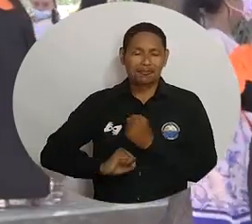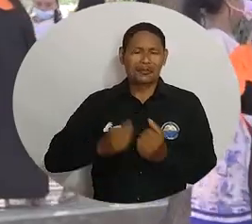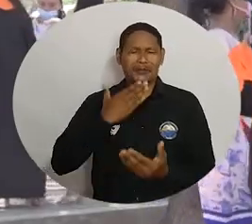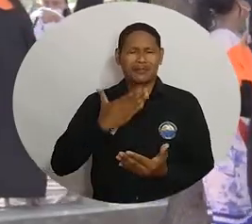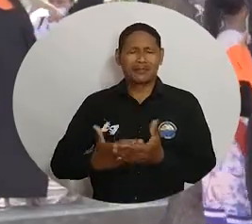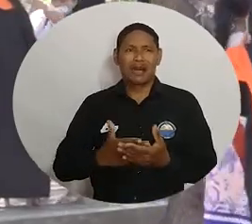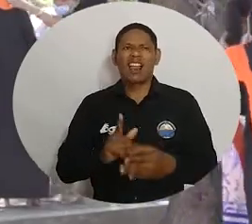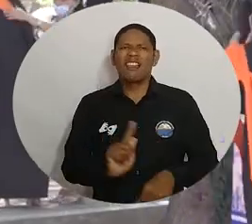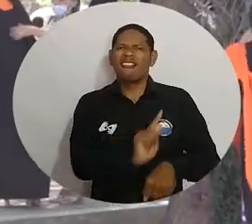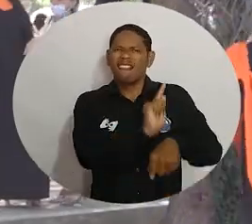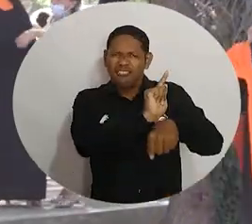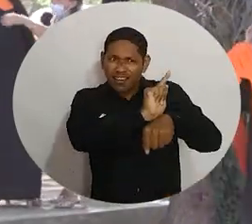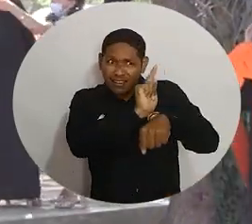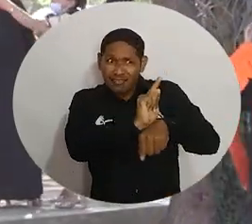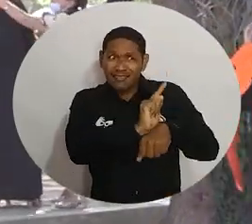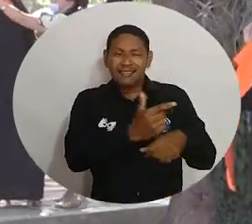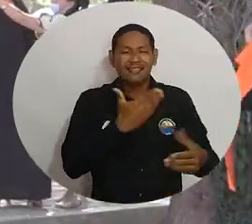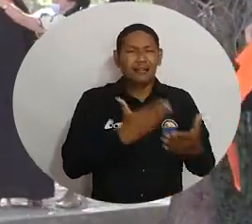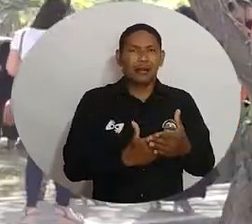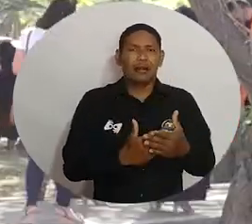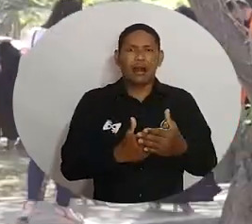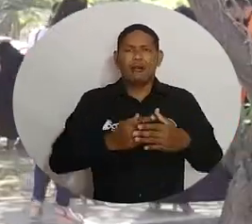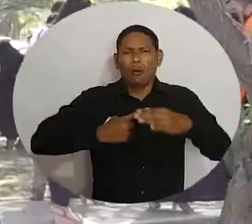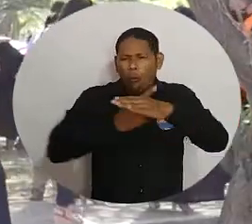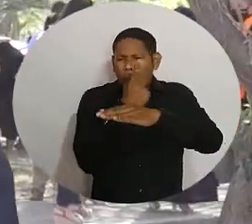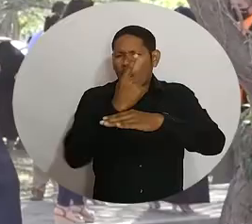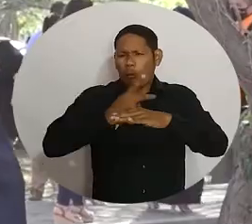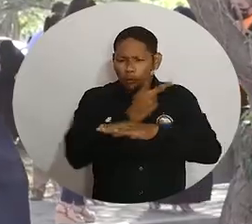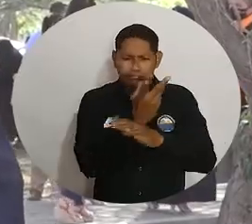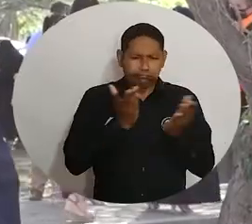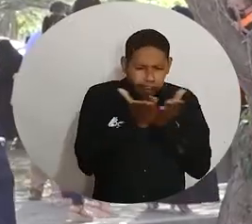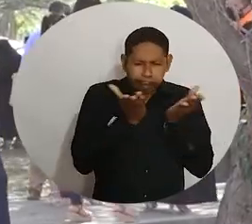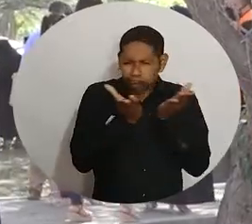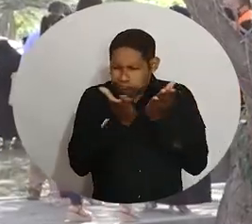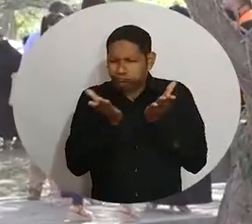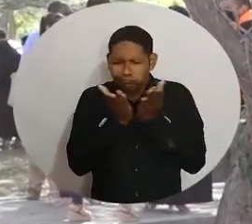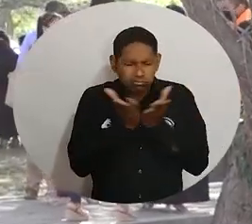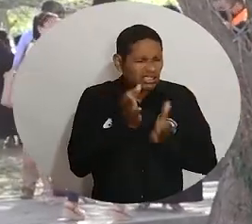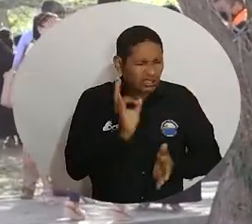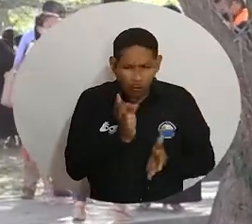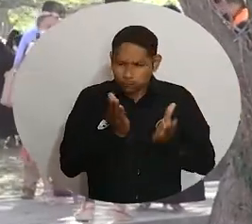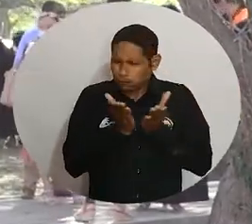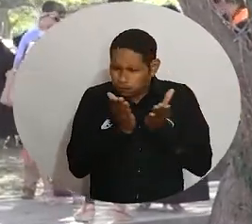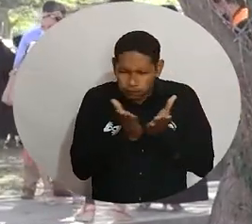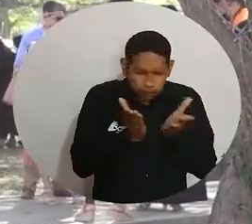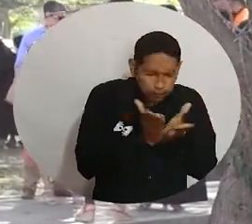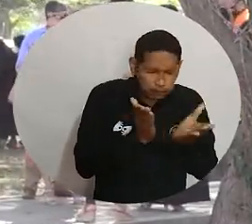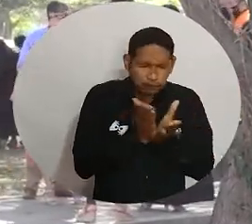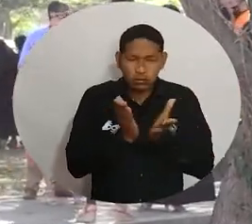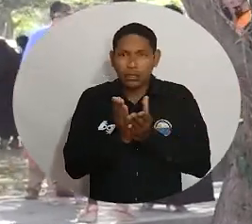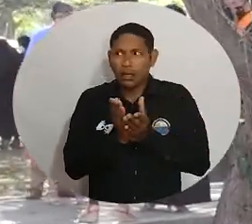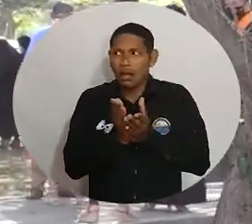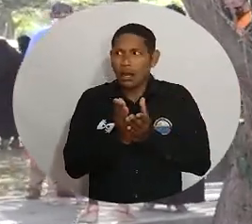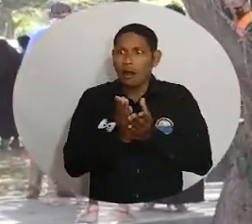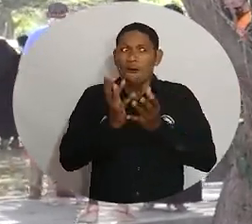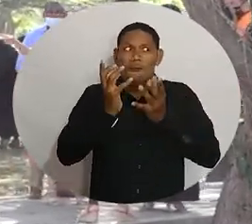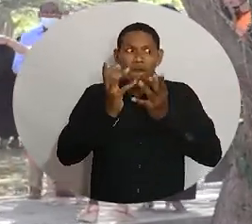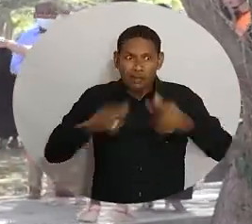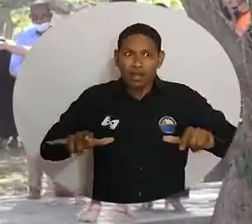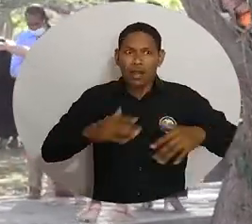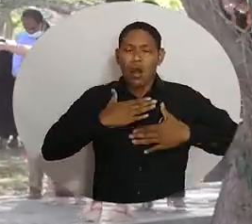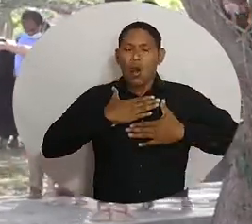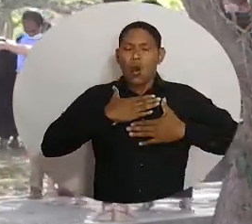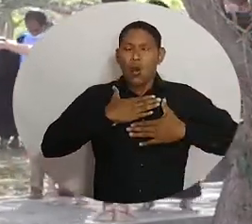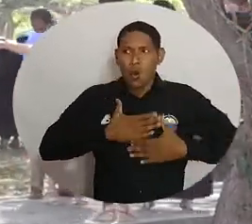que me apoyó, a la facultad. Noche te trasnocho. Estudio constante, pero